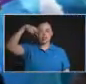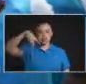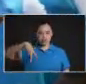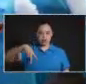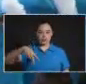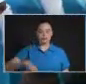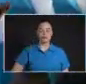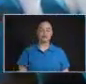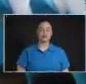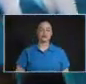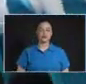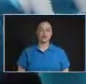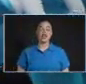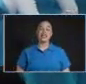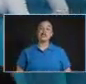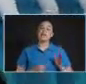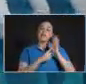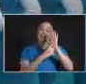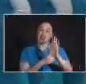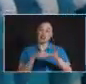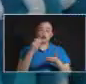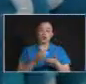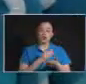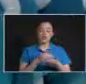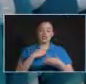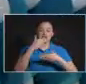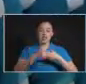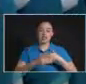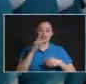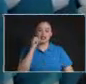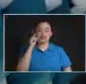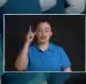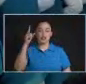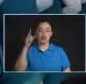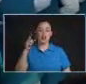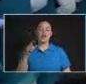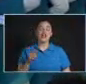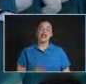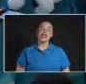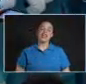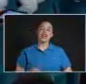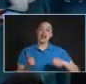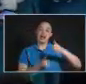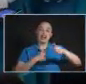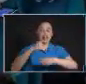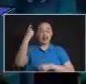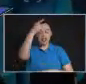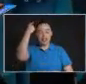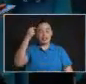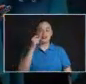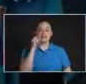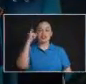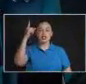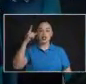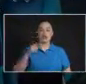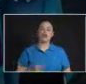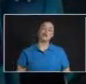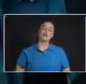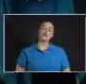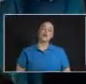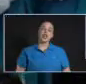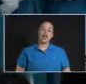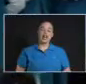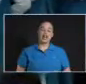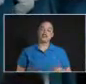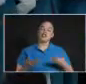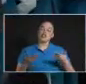hombre, presenta una ofrenda delante del Señor. Y entonces el ángel del Señor, ¿qué hace? Y la mujer dio a luz un hijo y le puso por nombre